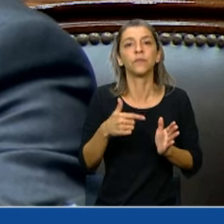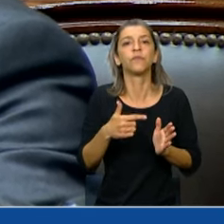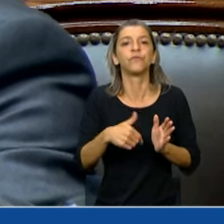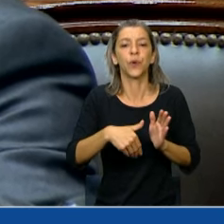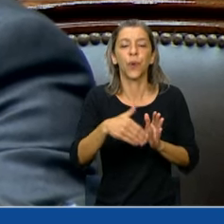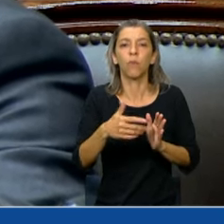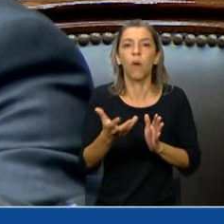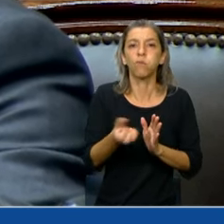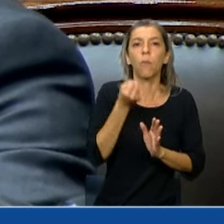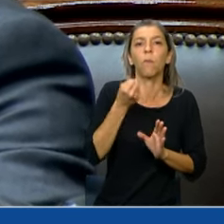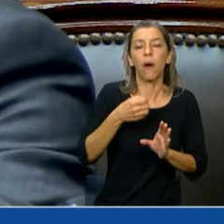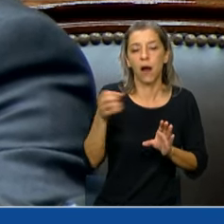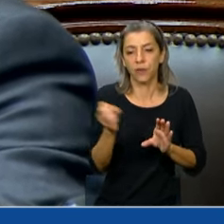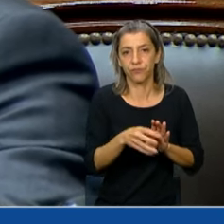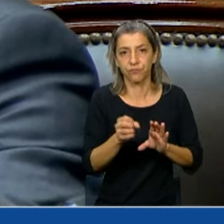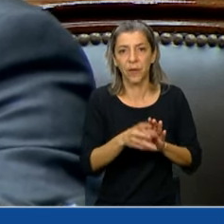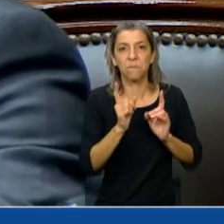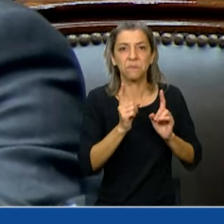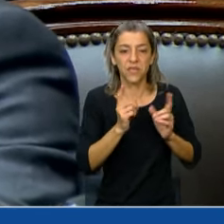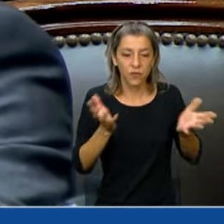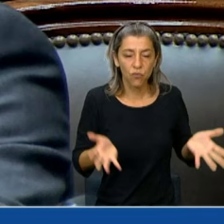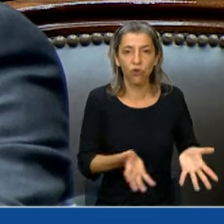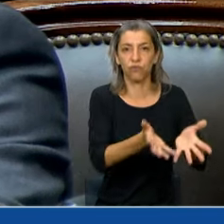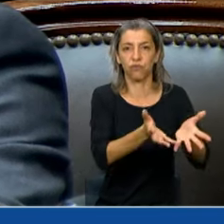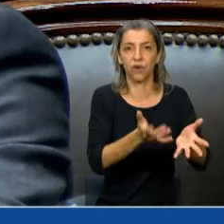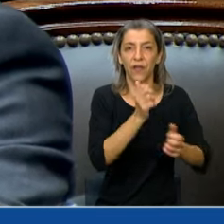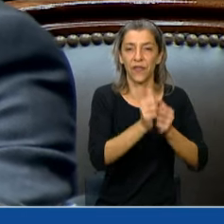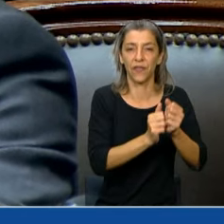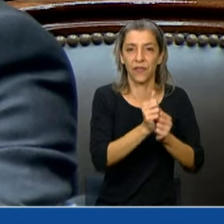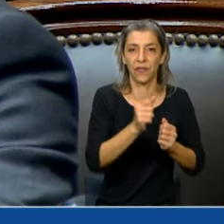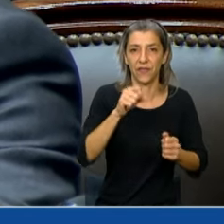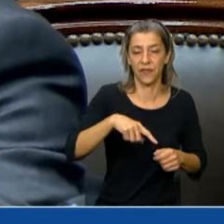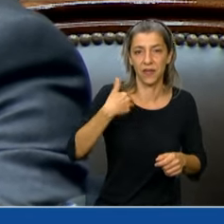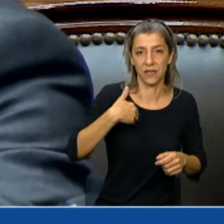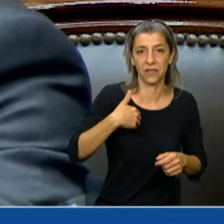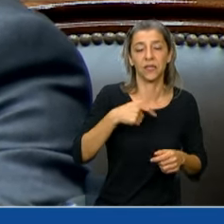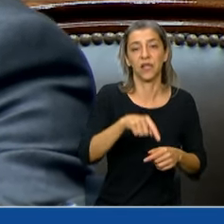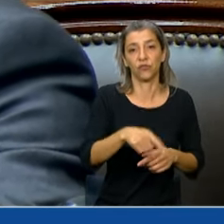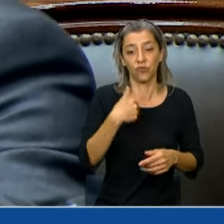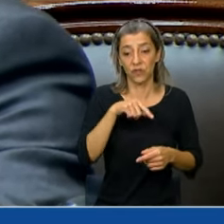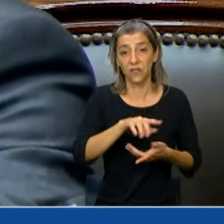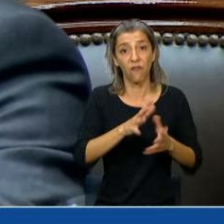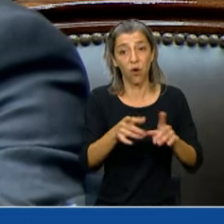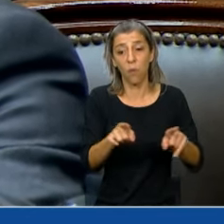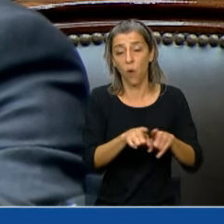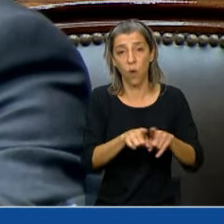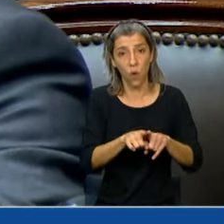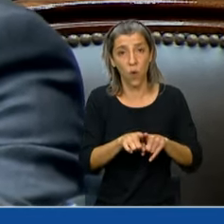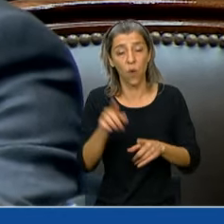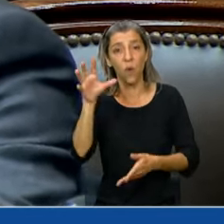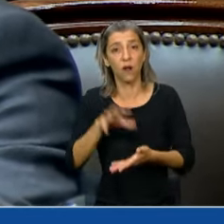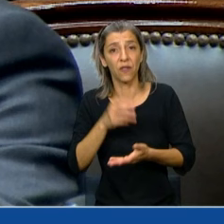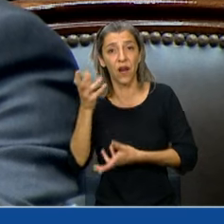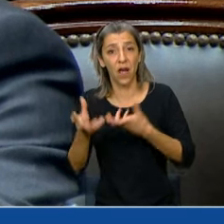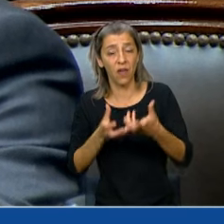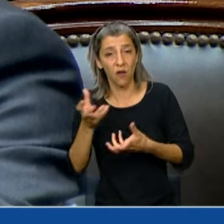para Industria del calzado o sea es una mezcla de un régimen de promoción como el de tierra del fuego y el inca un